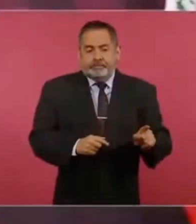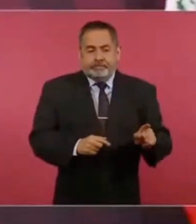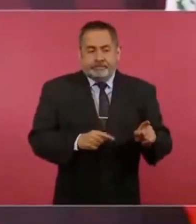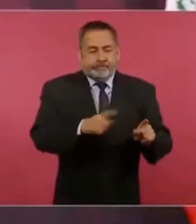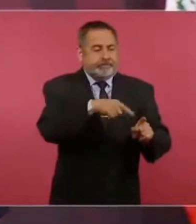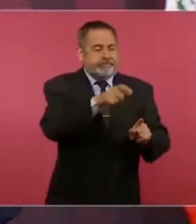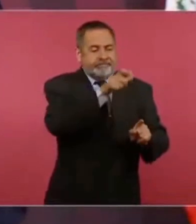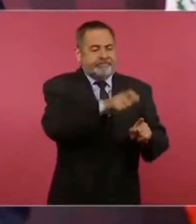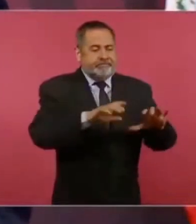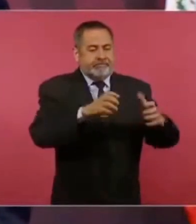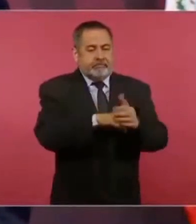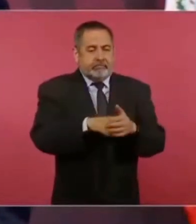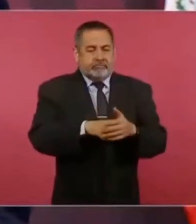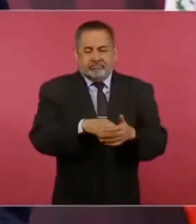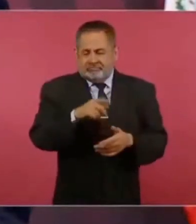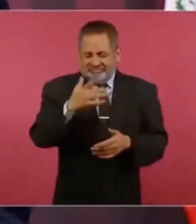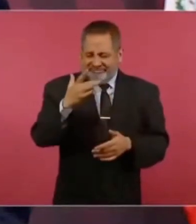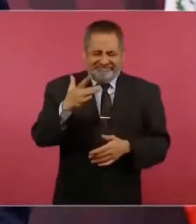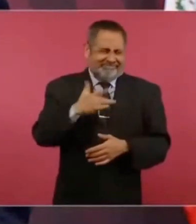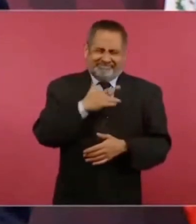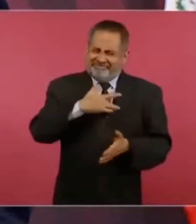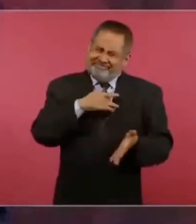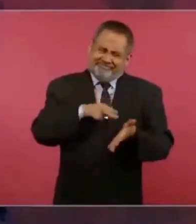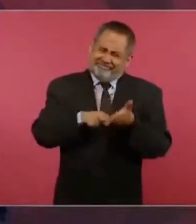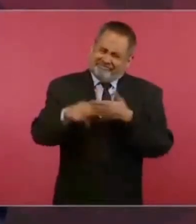caracterizadas por ser muy perversos,